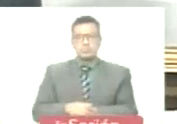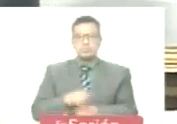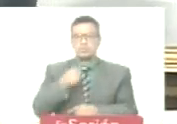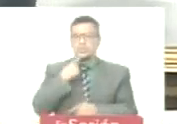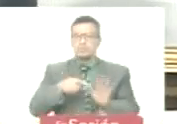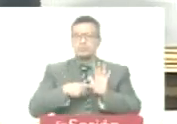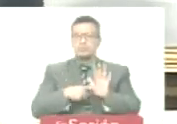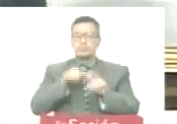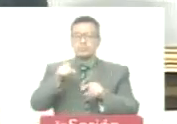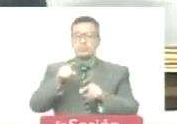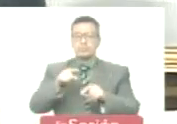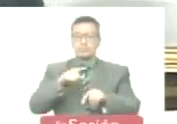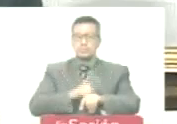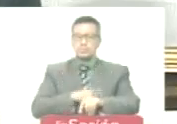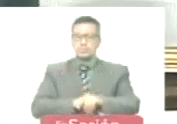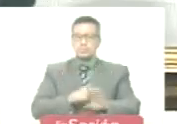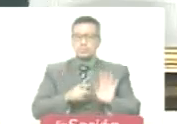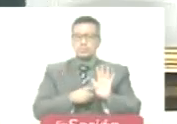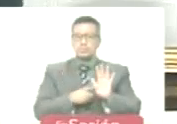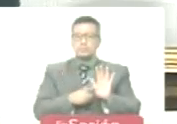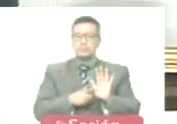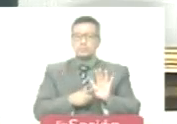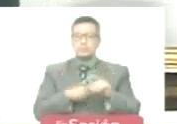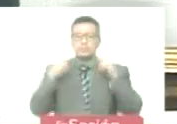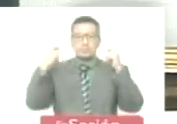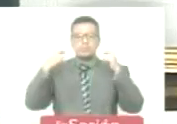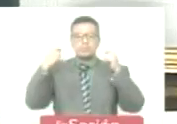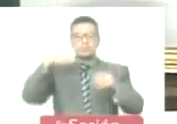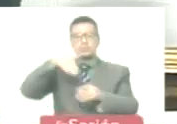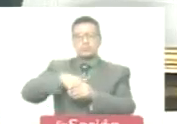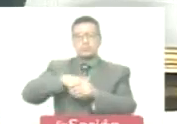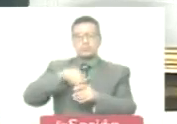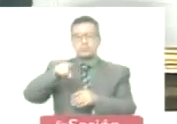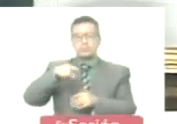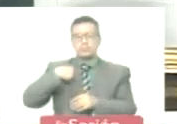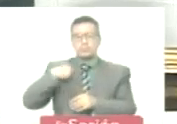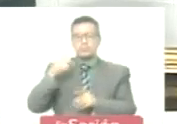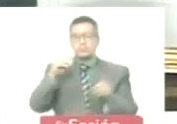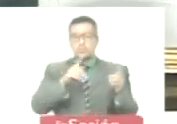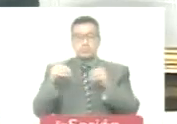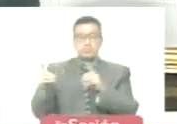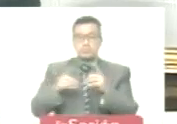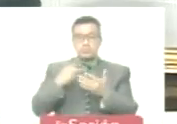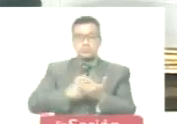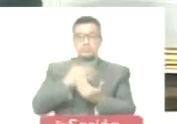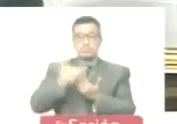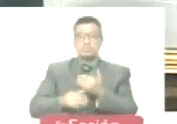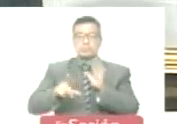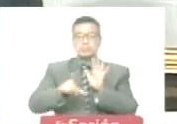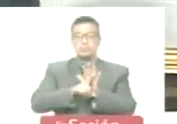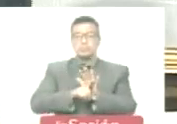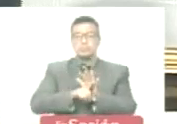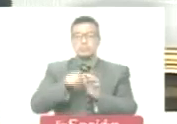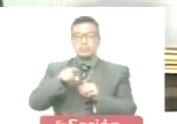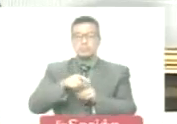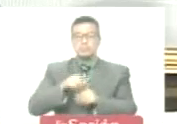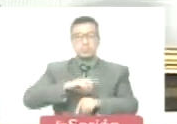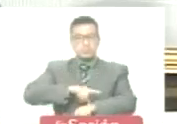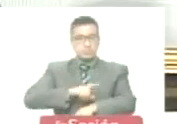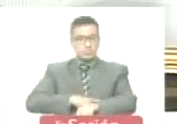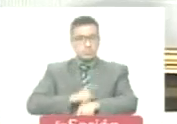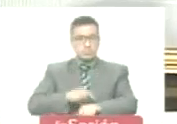presencia de una situación de campaña electoral anticipada en las discusiones de los proyectos de ley. Así que, tiempo al